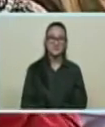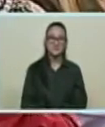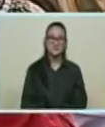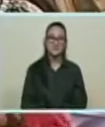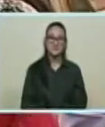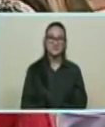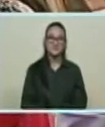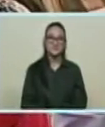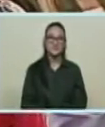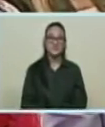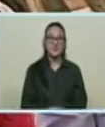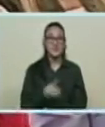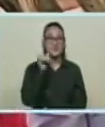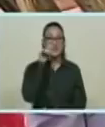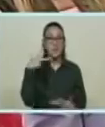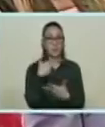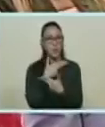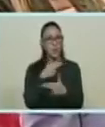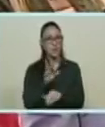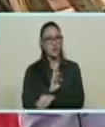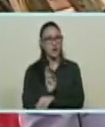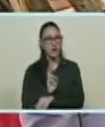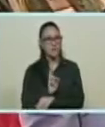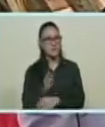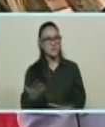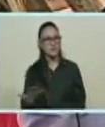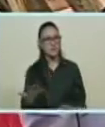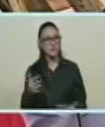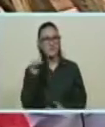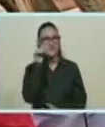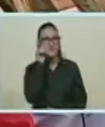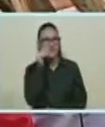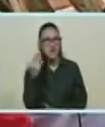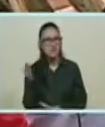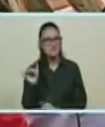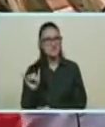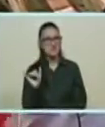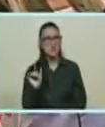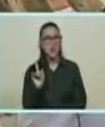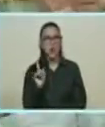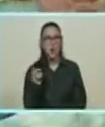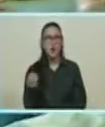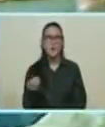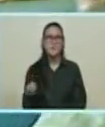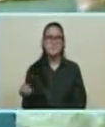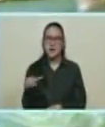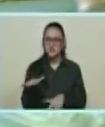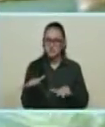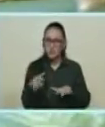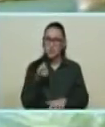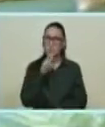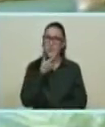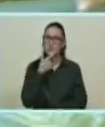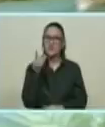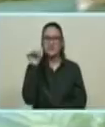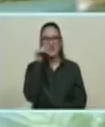Bueno, pero pusieron un video mocho, ¿vale? ¿Un video? ¿Ese es el video? No, había un video bien bonito.